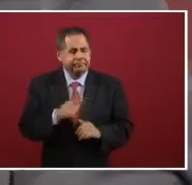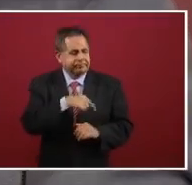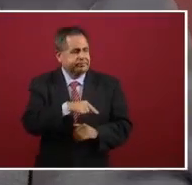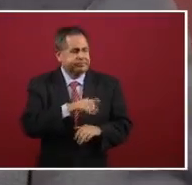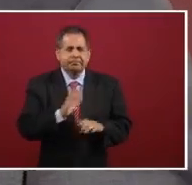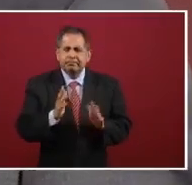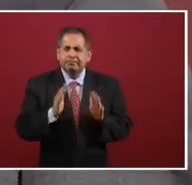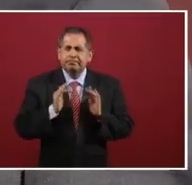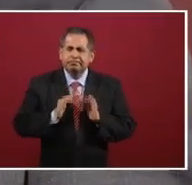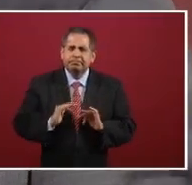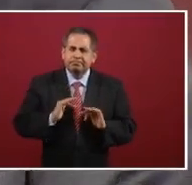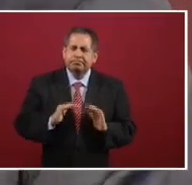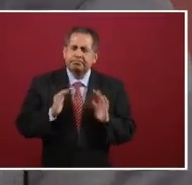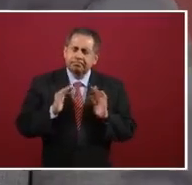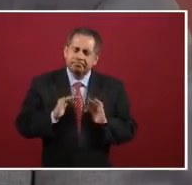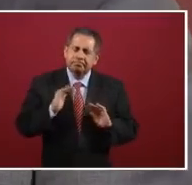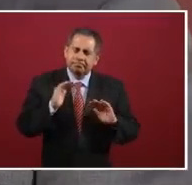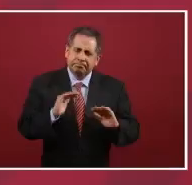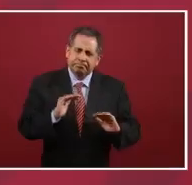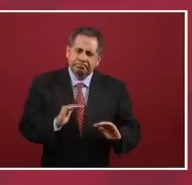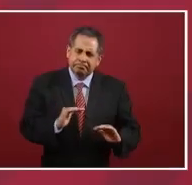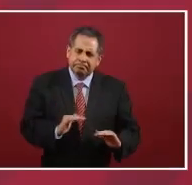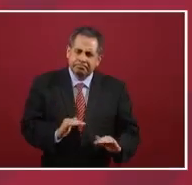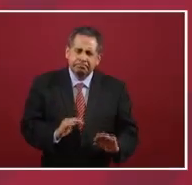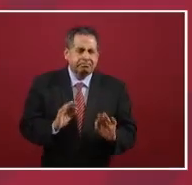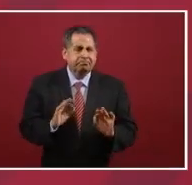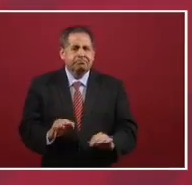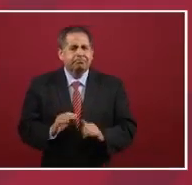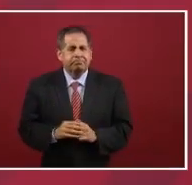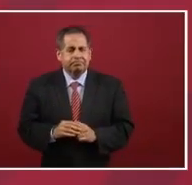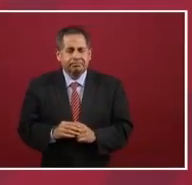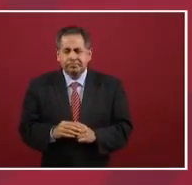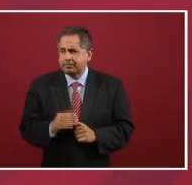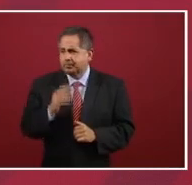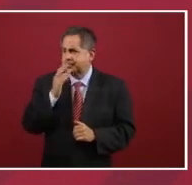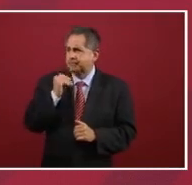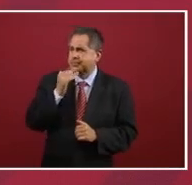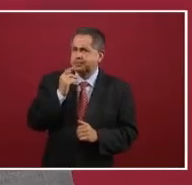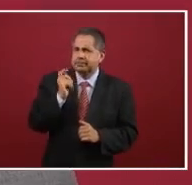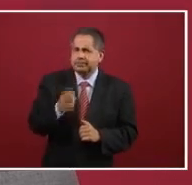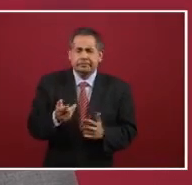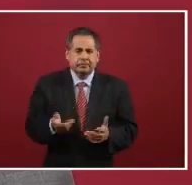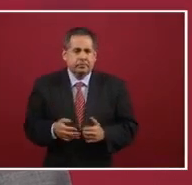serenando, la verdad. No hay